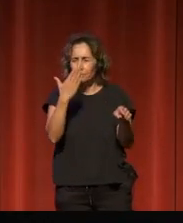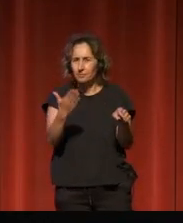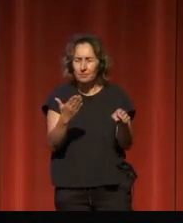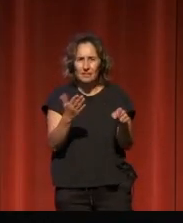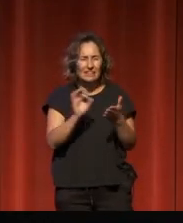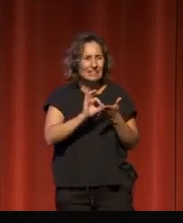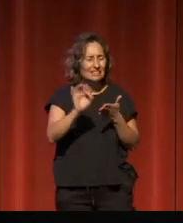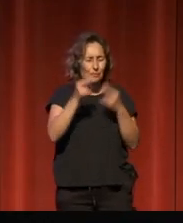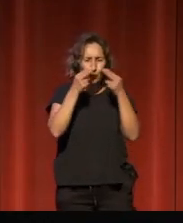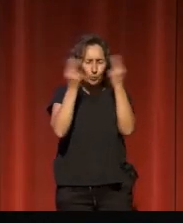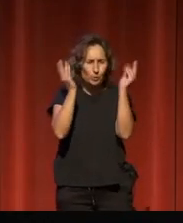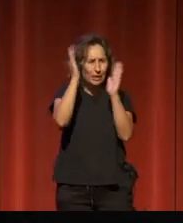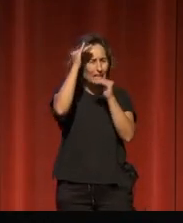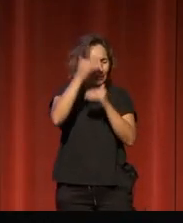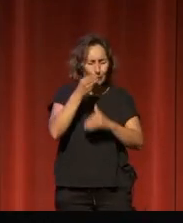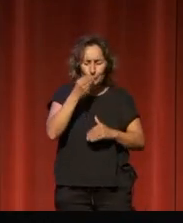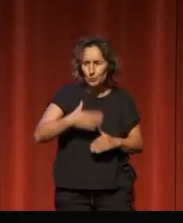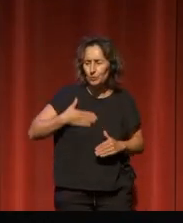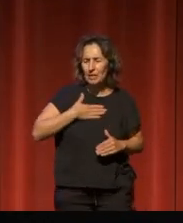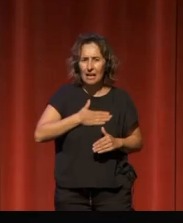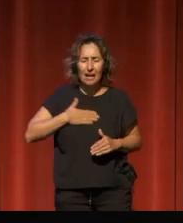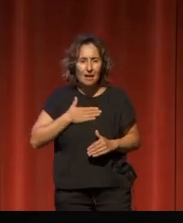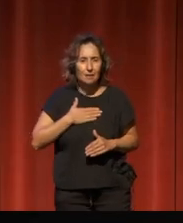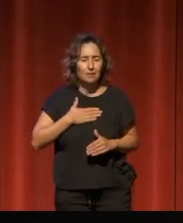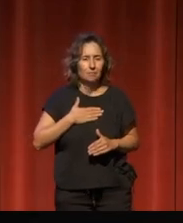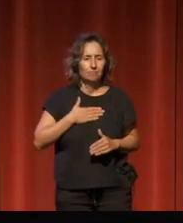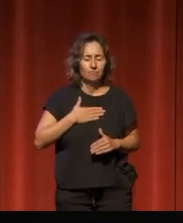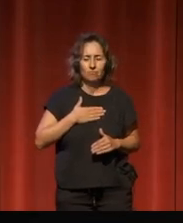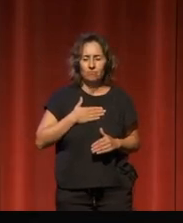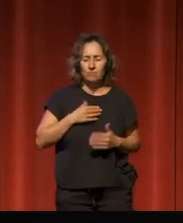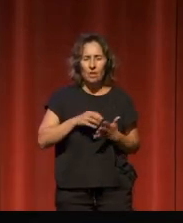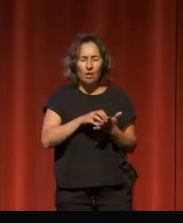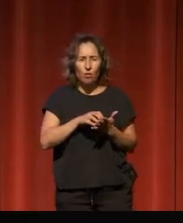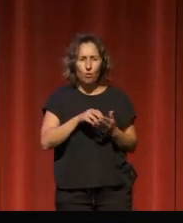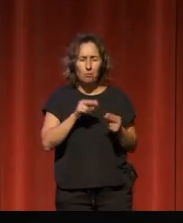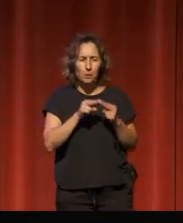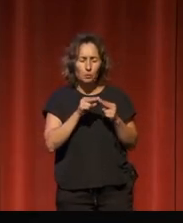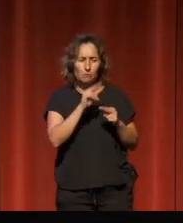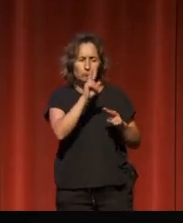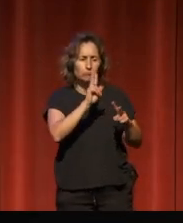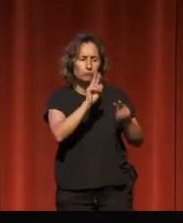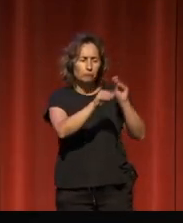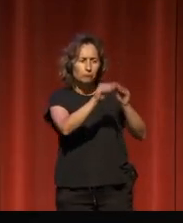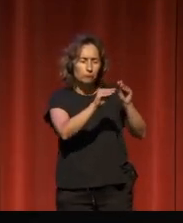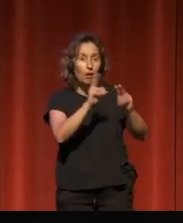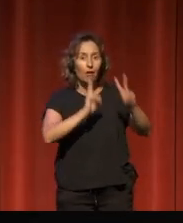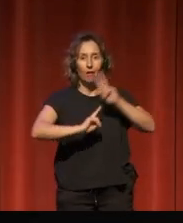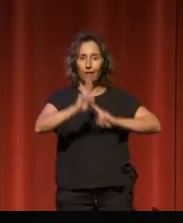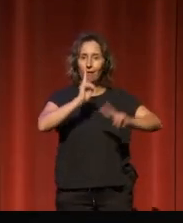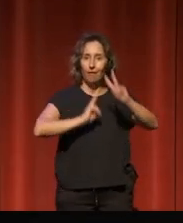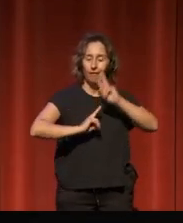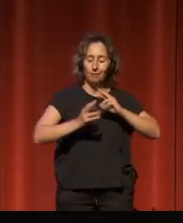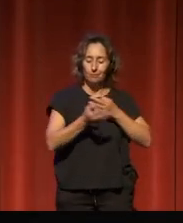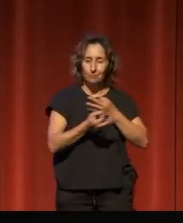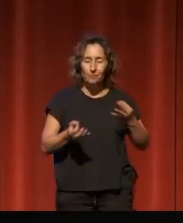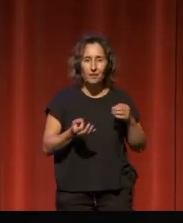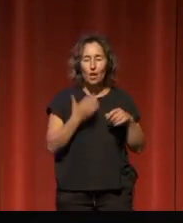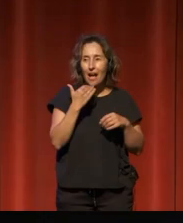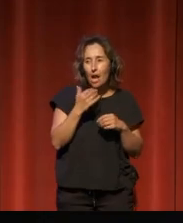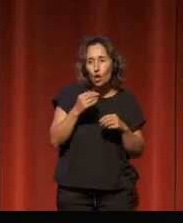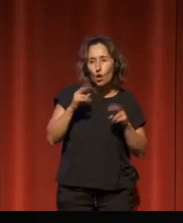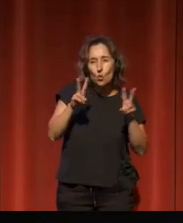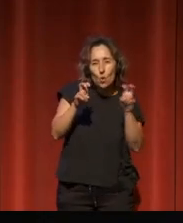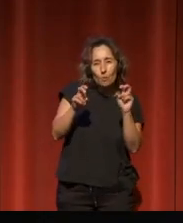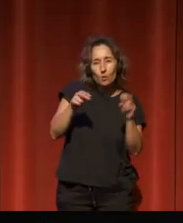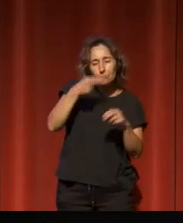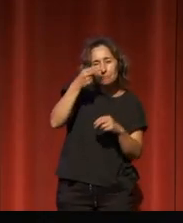público atenta amable dispuesta a responder a nuestras preguntas a recomendarnos esa novedad interesante